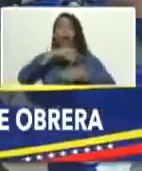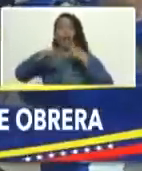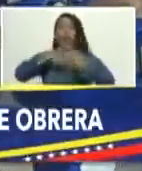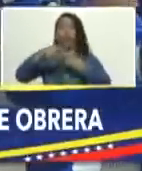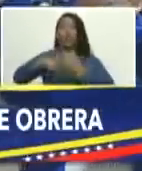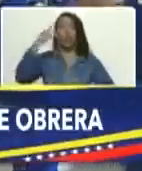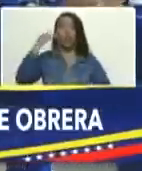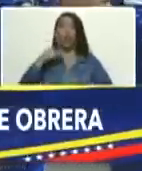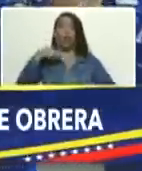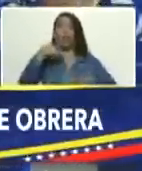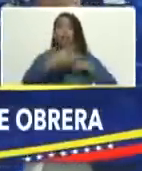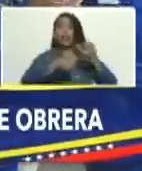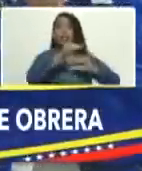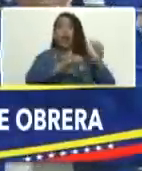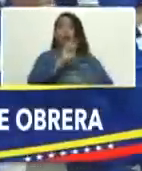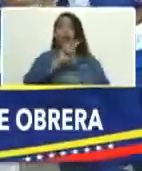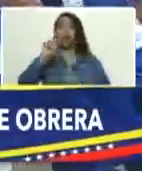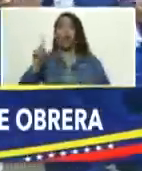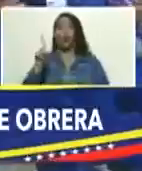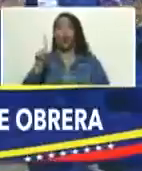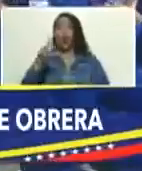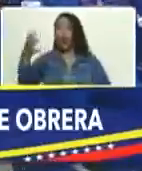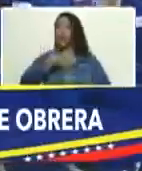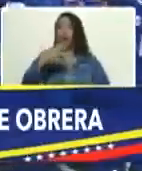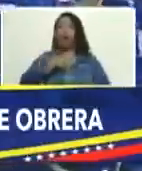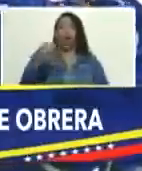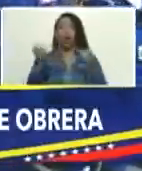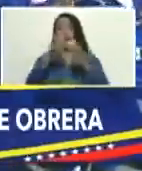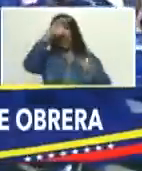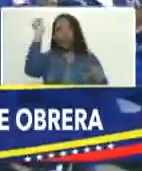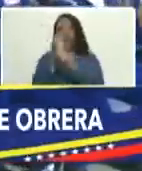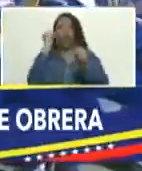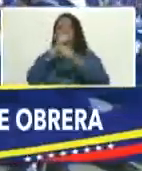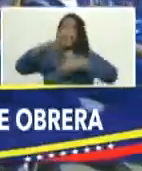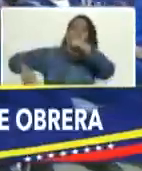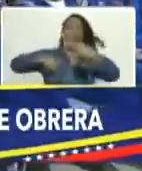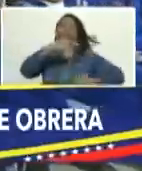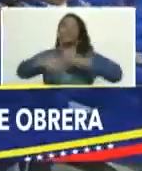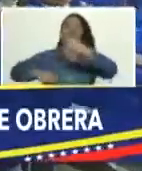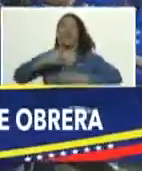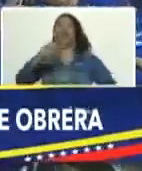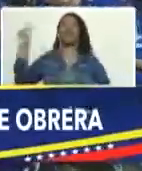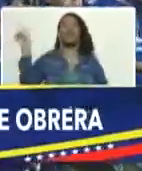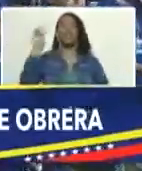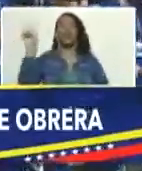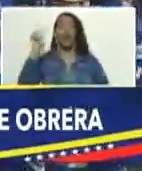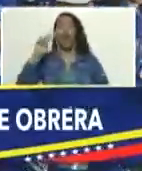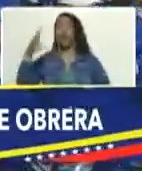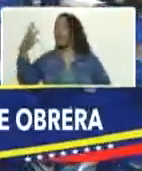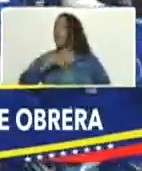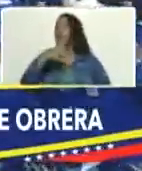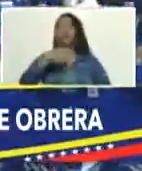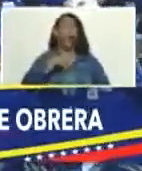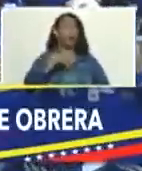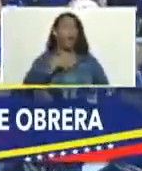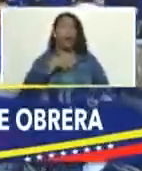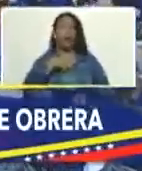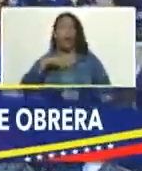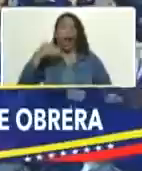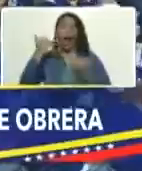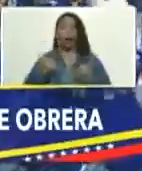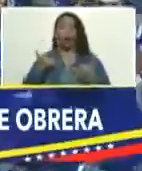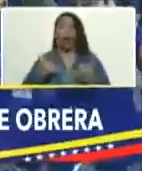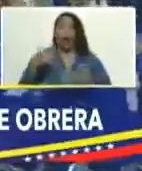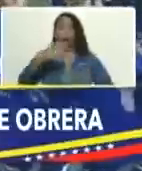siglo XXI. No podrán con la clase obrera revolucionaria de Venezuela. No han podido ni